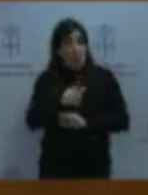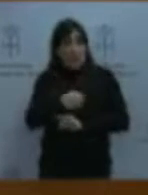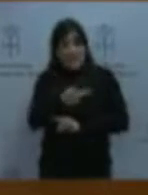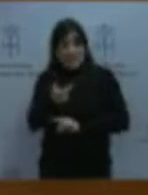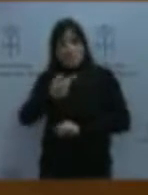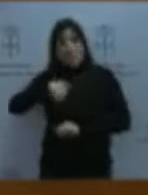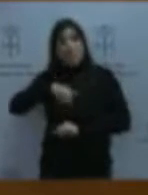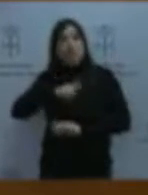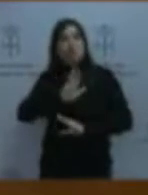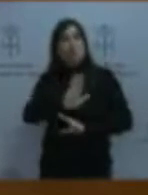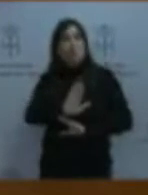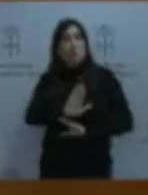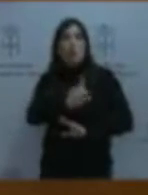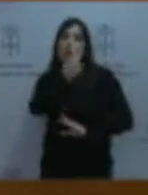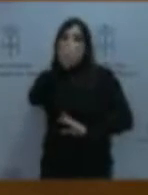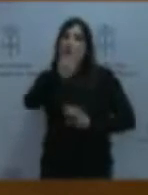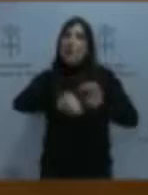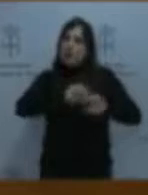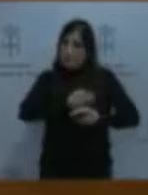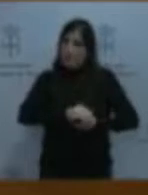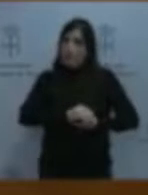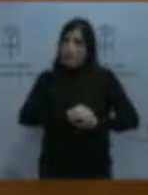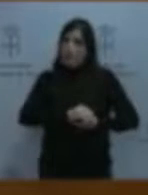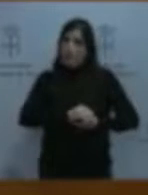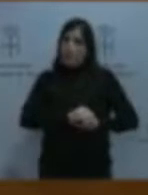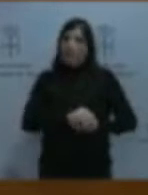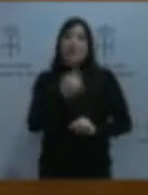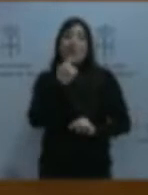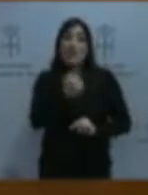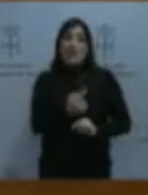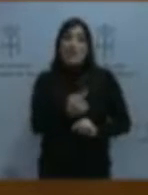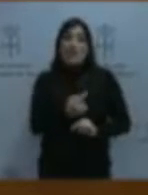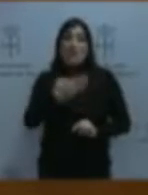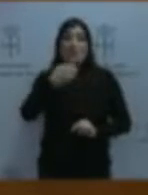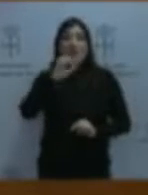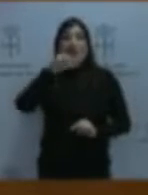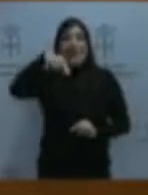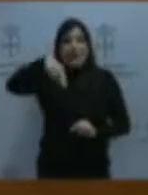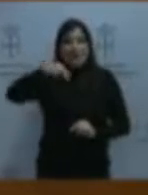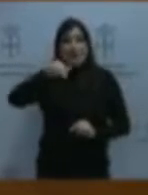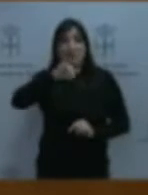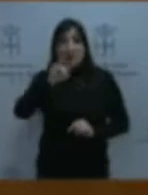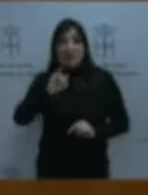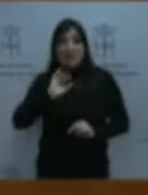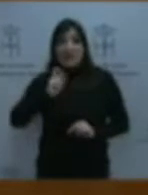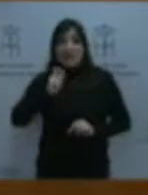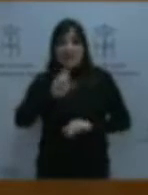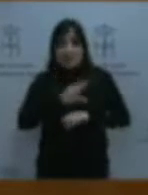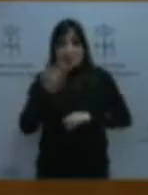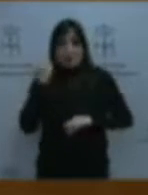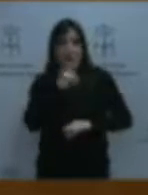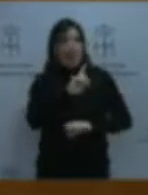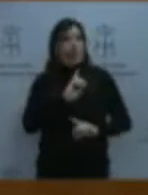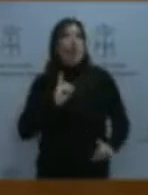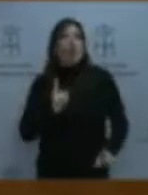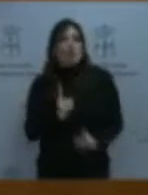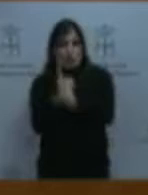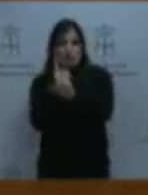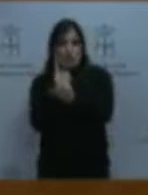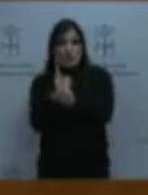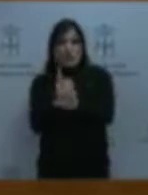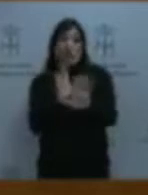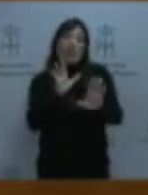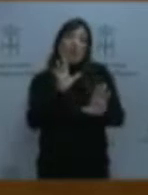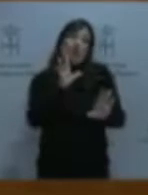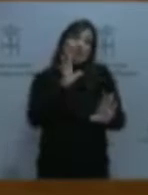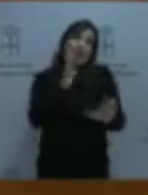la reprobación de Belén Fernández. Gracias a Dios, no por la acción de gobierno, porque Javier Fernández ni siquiera se